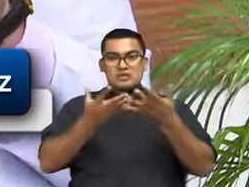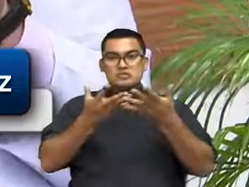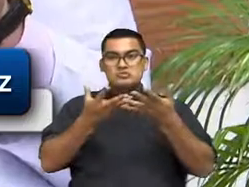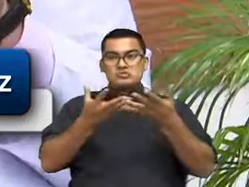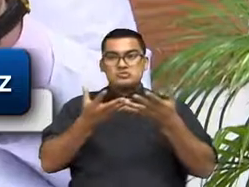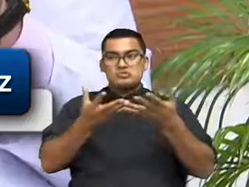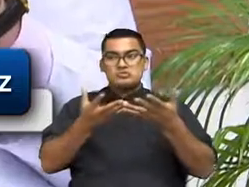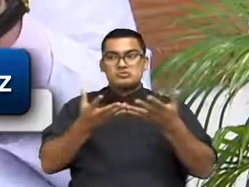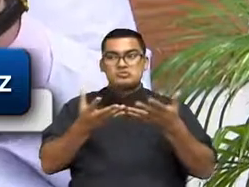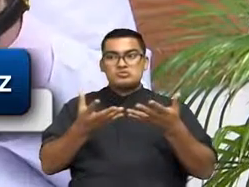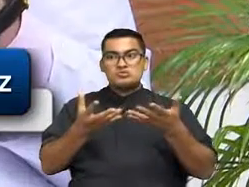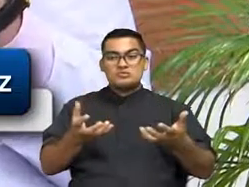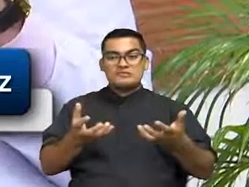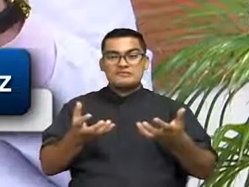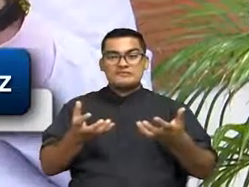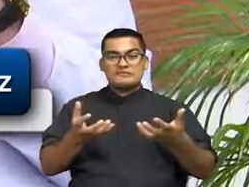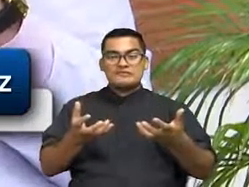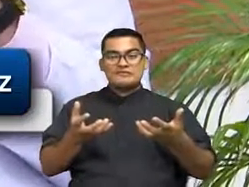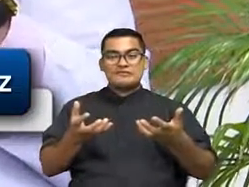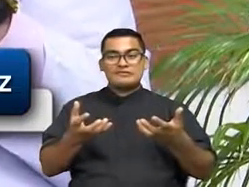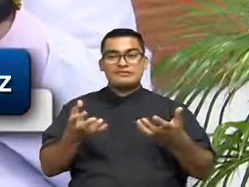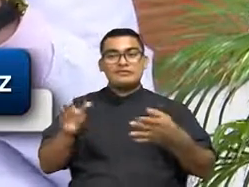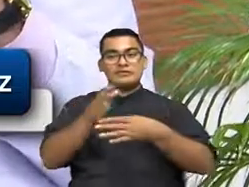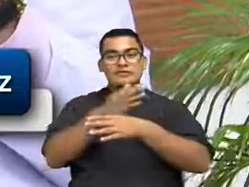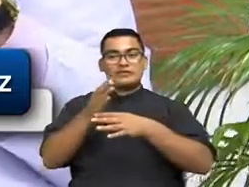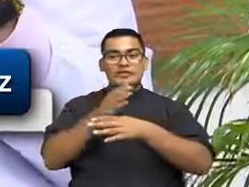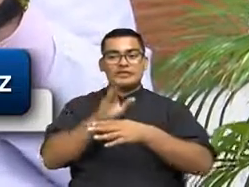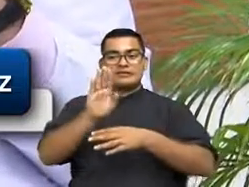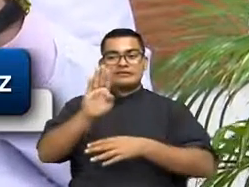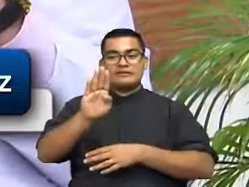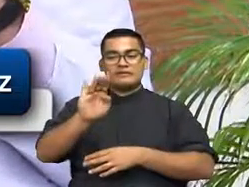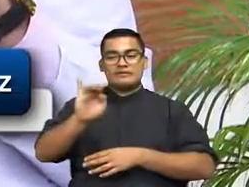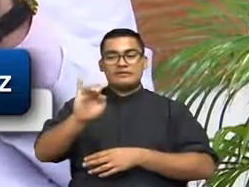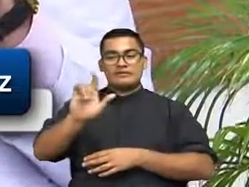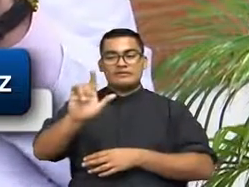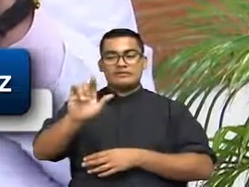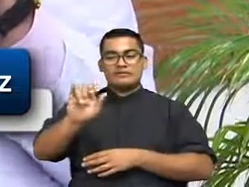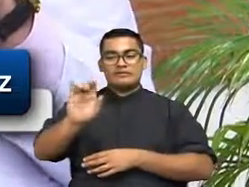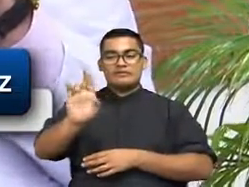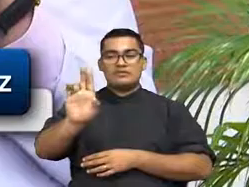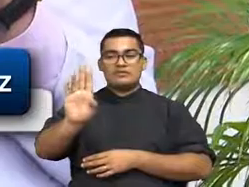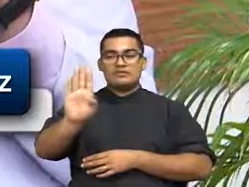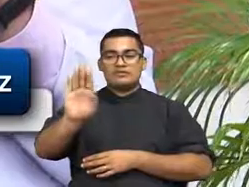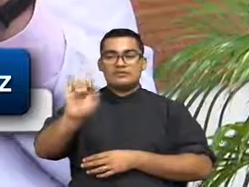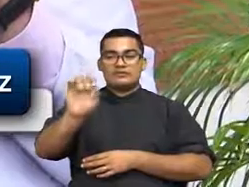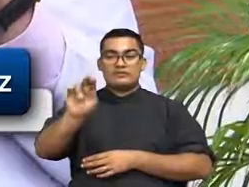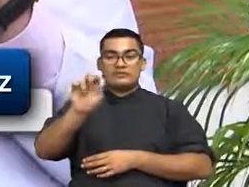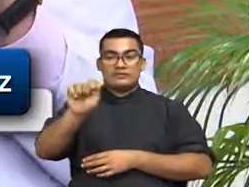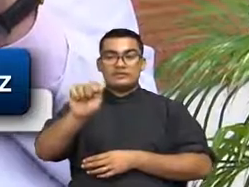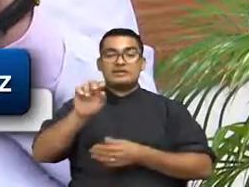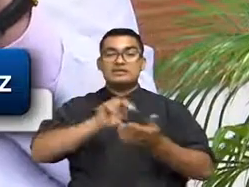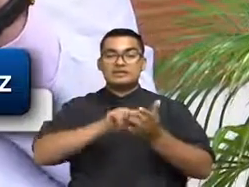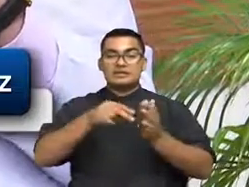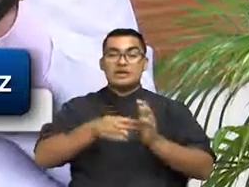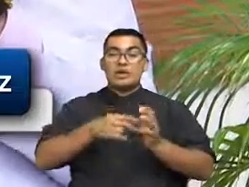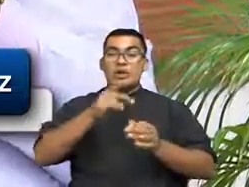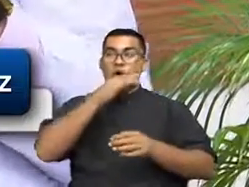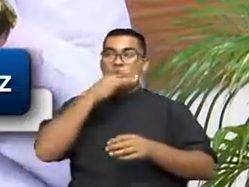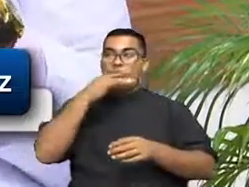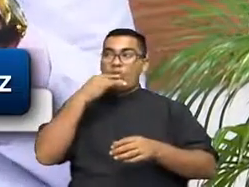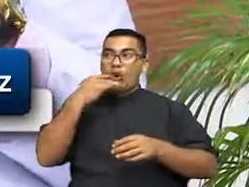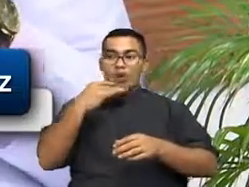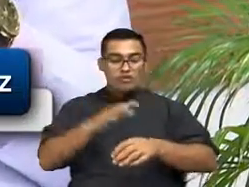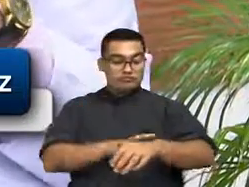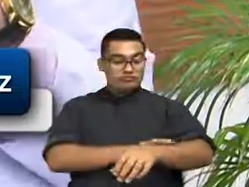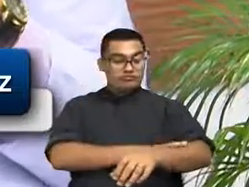hay ciertos elementos como la bilirrubina que se libera. La bilirrubina es verdaderamente lo que da el